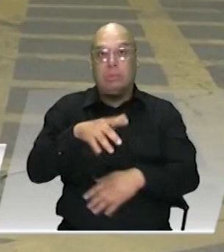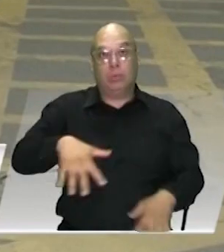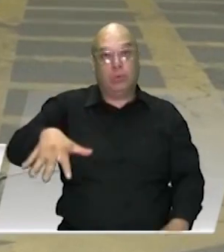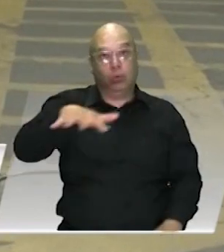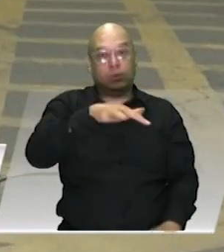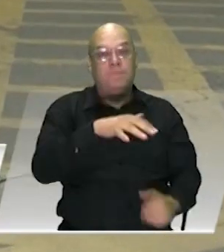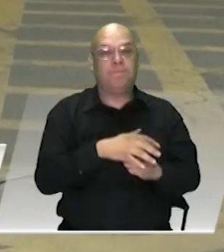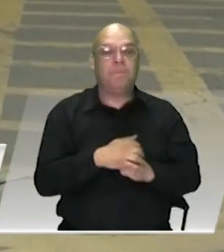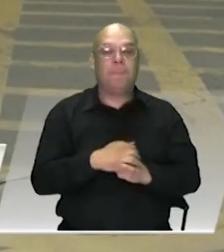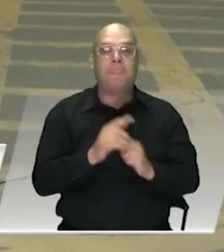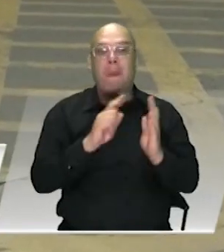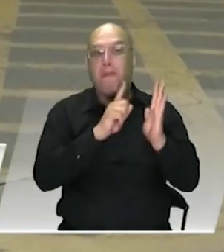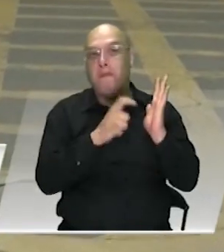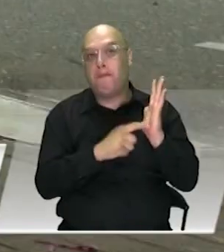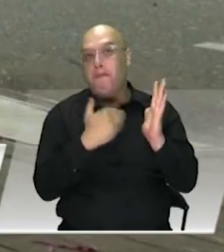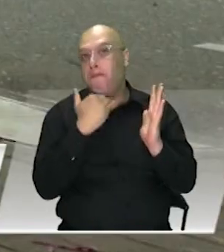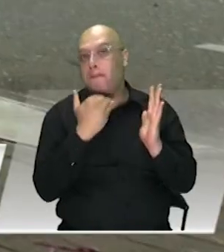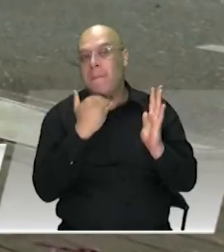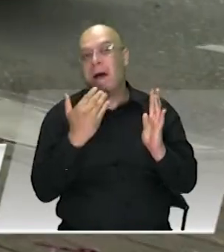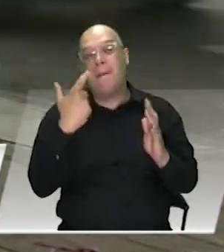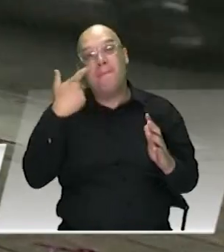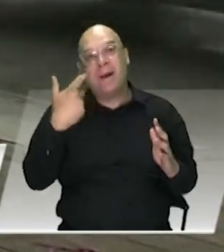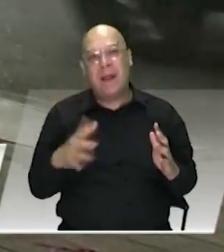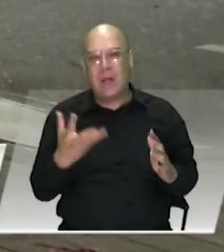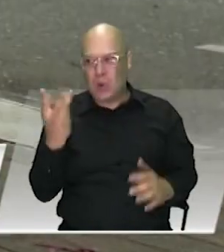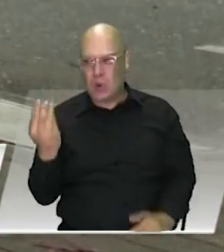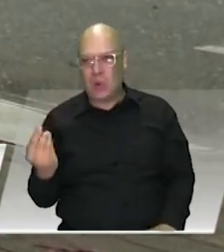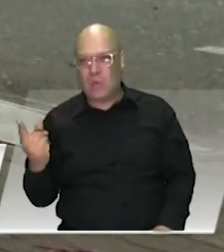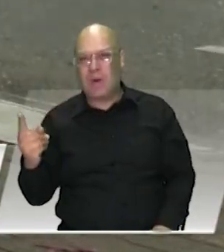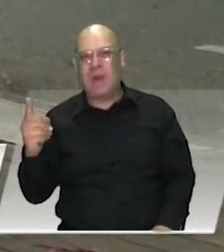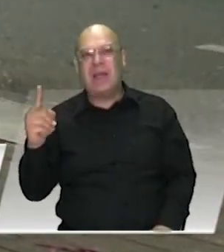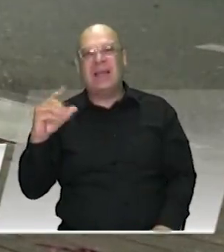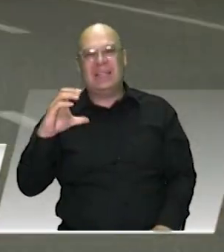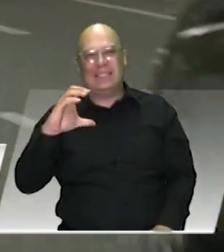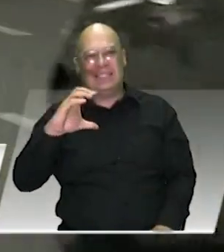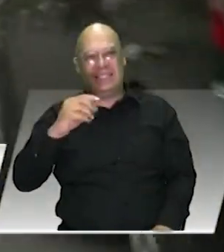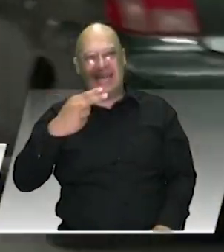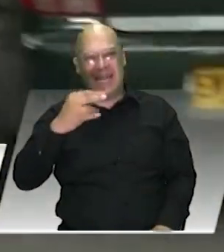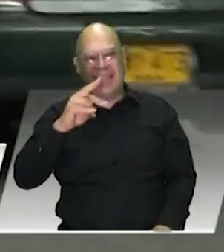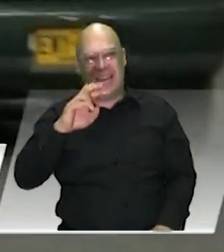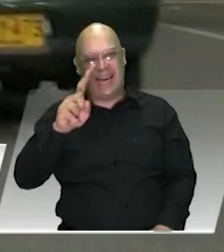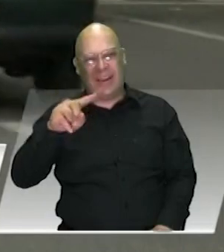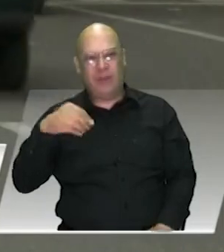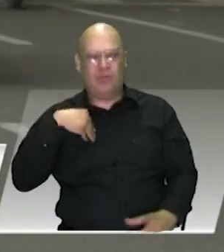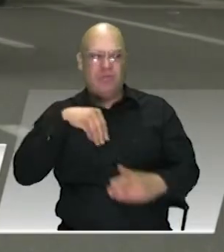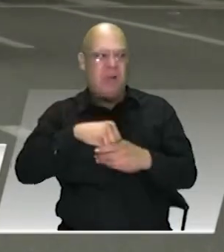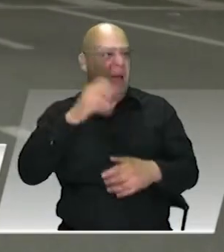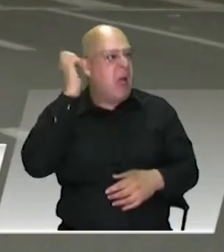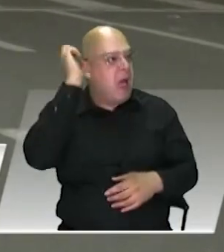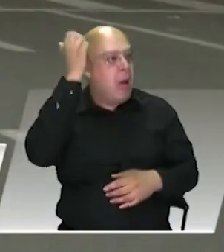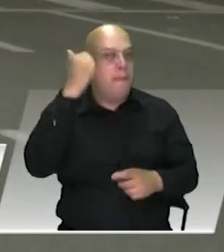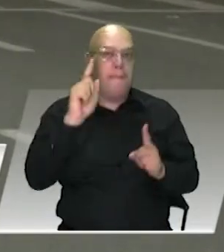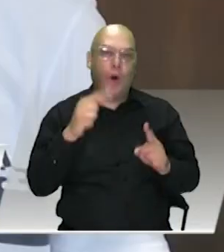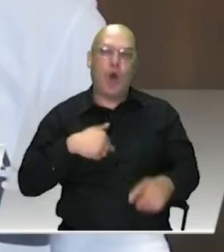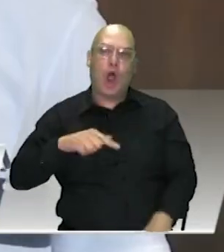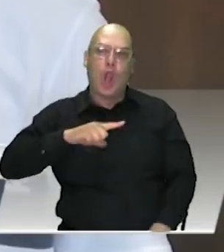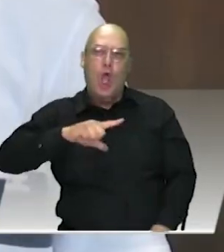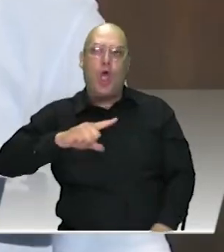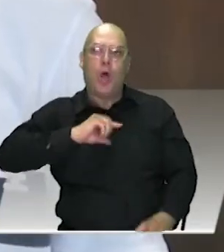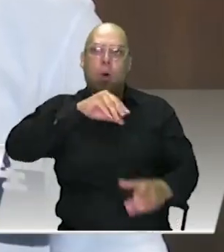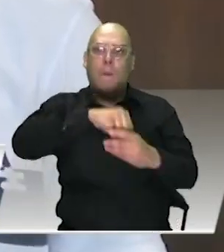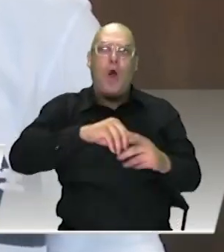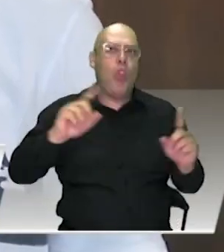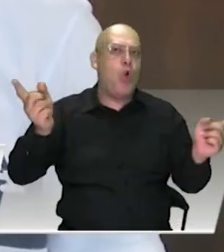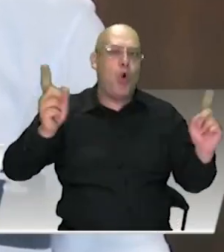de las hipótesis del altercado era que, al parecer, integrantes de la barra Los Chatarreros estuvieron en la riña. Sin embargo, el líder de este grupo afirma que no es